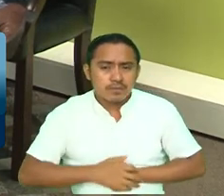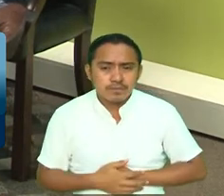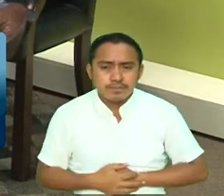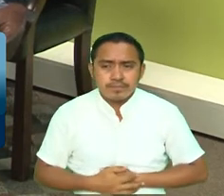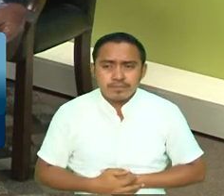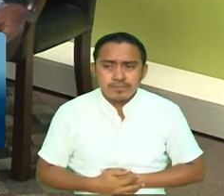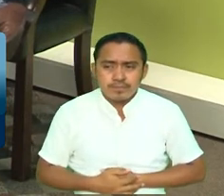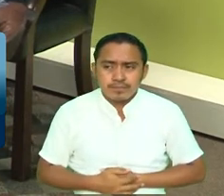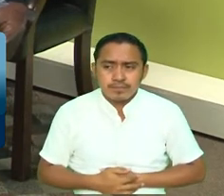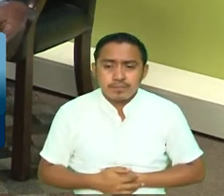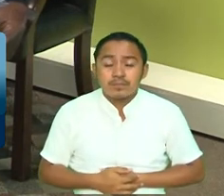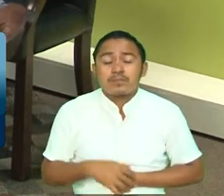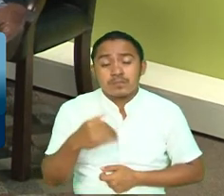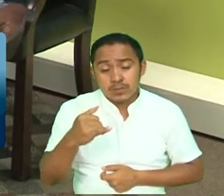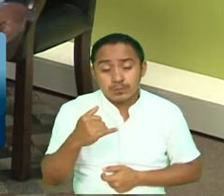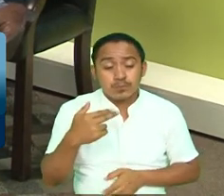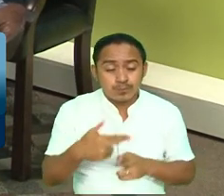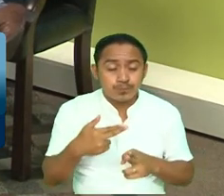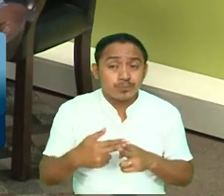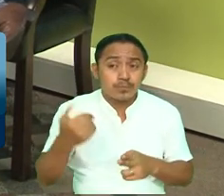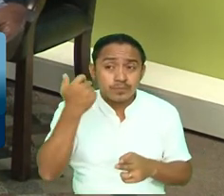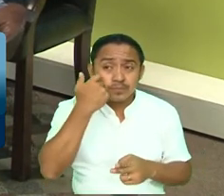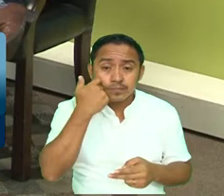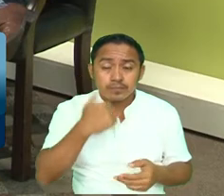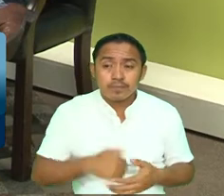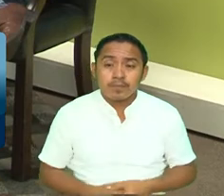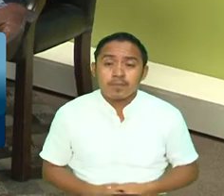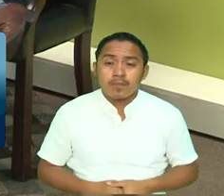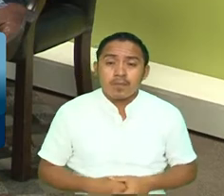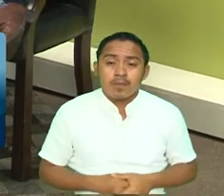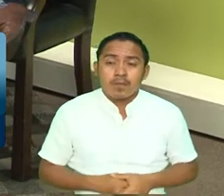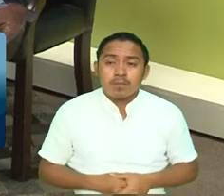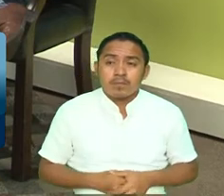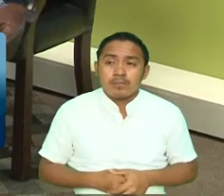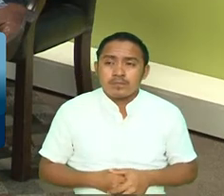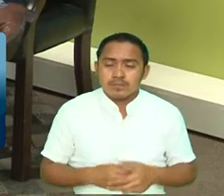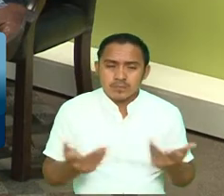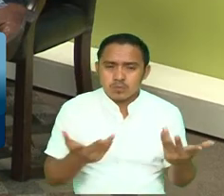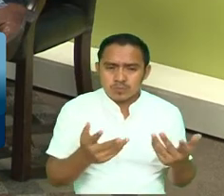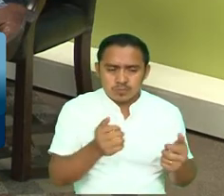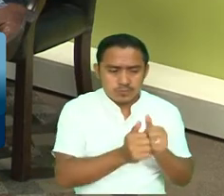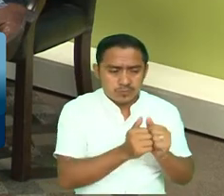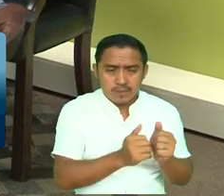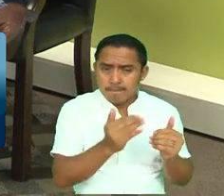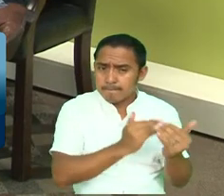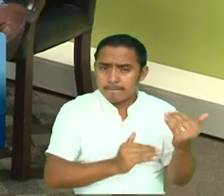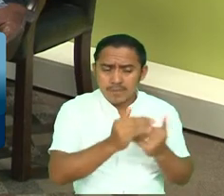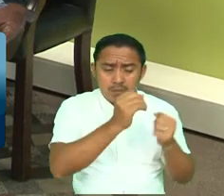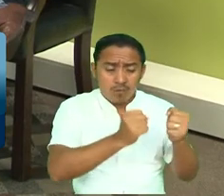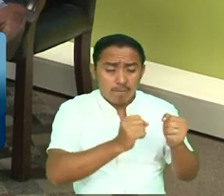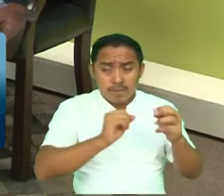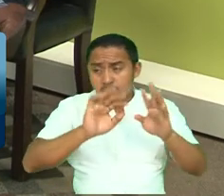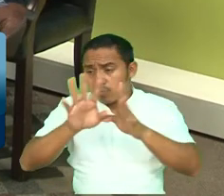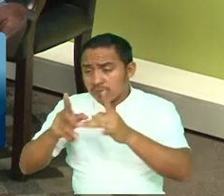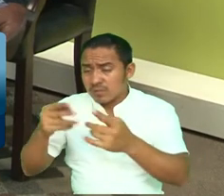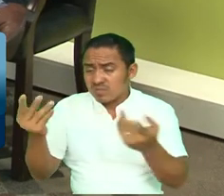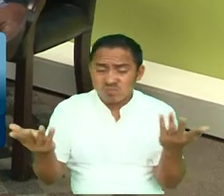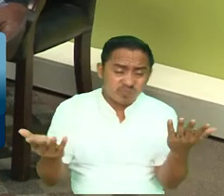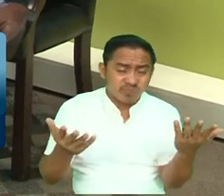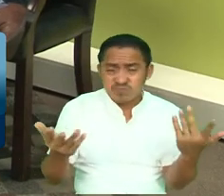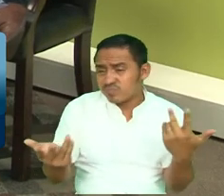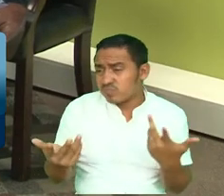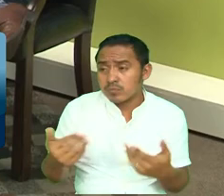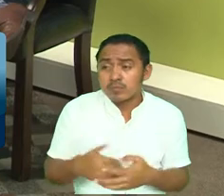Ya la sudoración excesiva es una enfermedad. ¿Afecta en cuanto a sexo, a género, a más mujeres, hombres? Lo